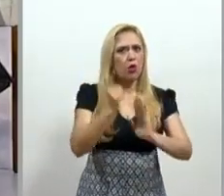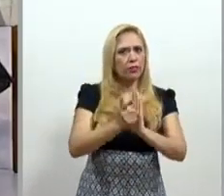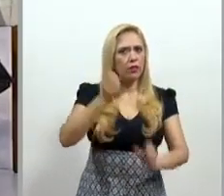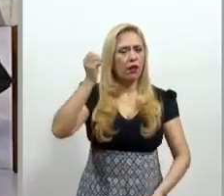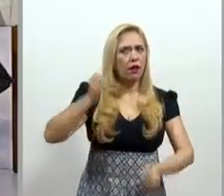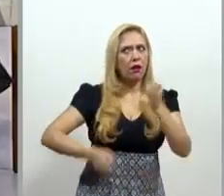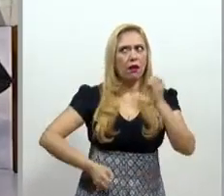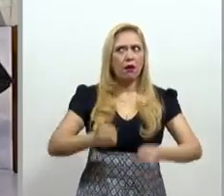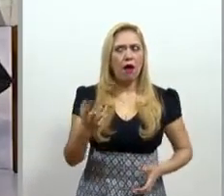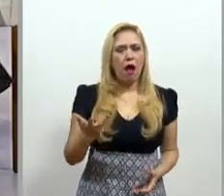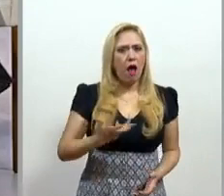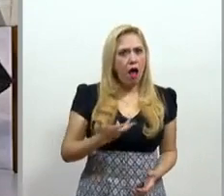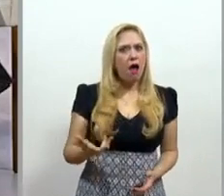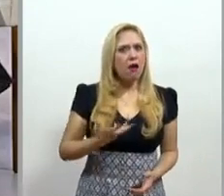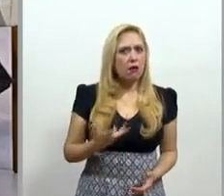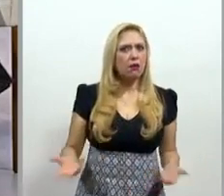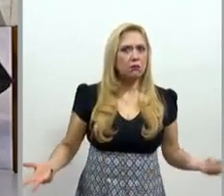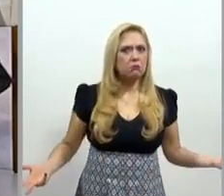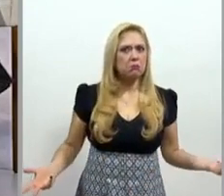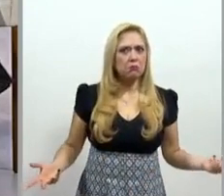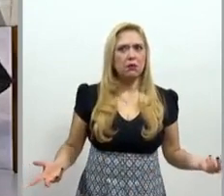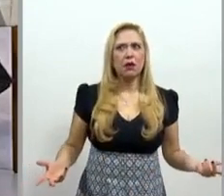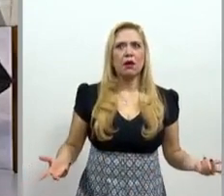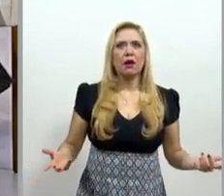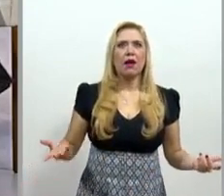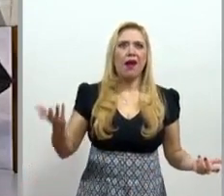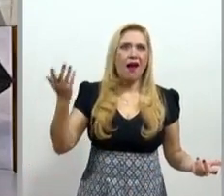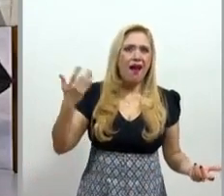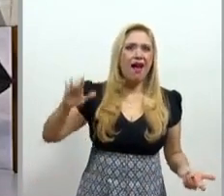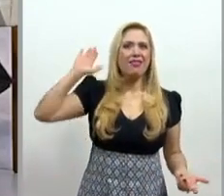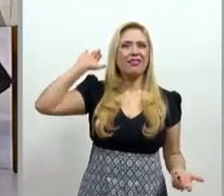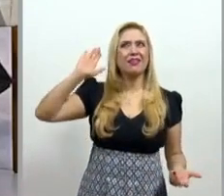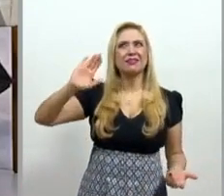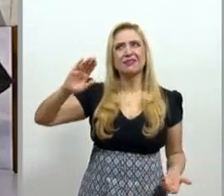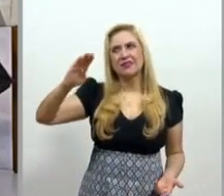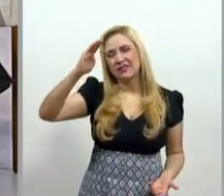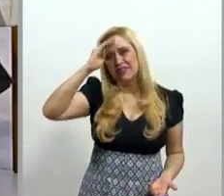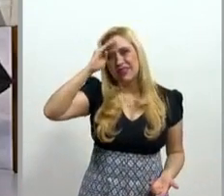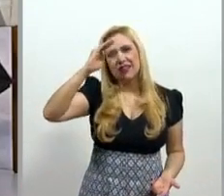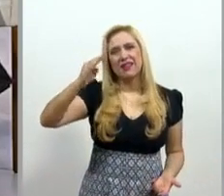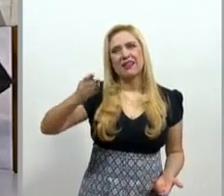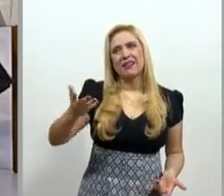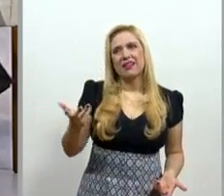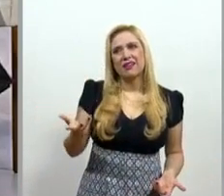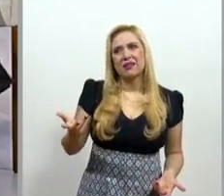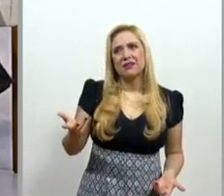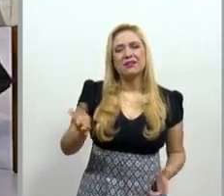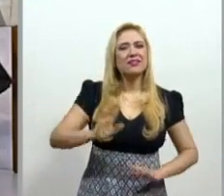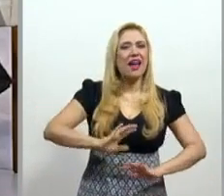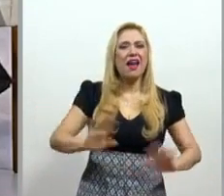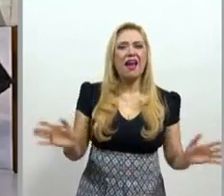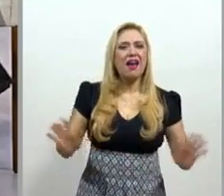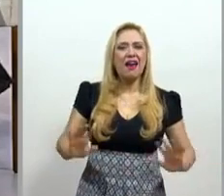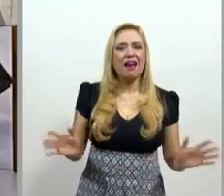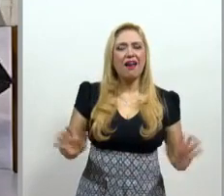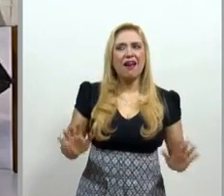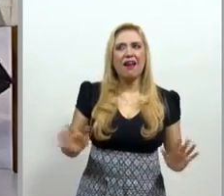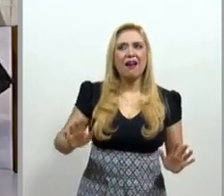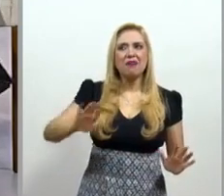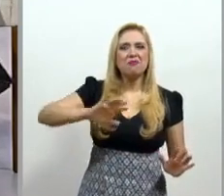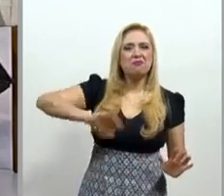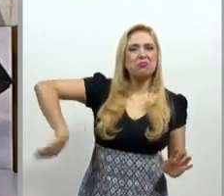por fortuna. Creo que ya, digamos, estamos en una etapa en la que estos principios, como bien lo explicaste, pues ya son incorporados en nuestra